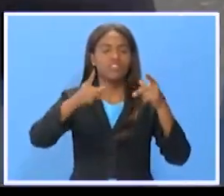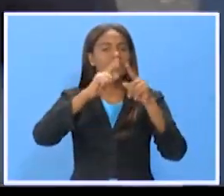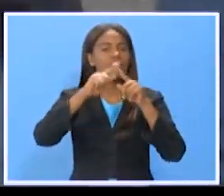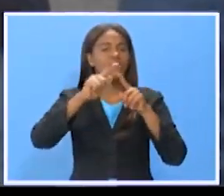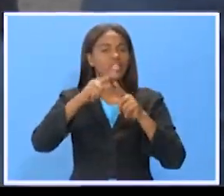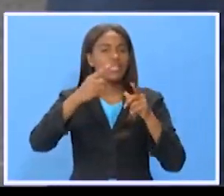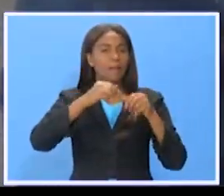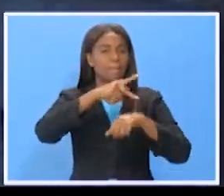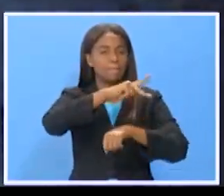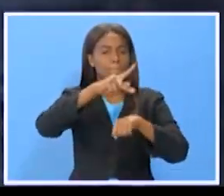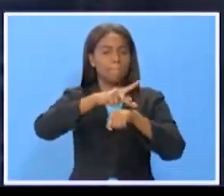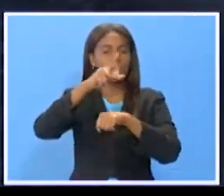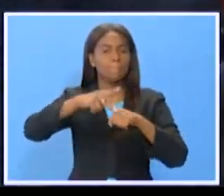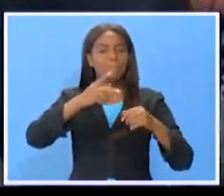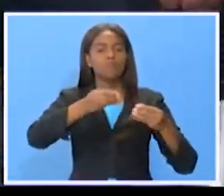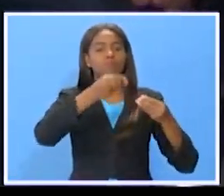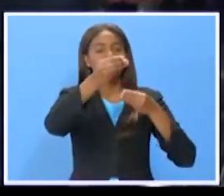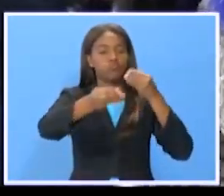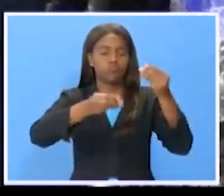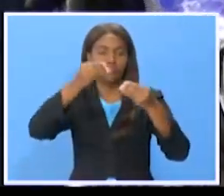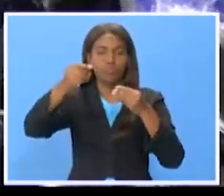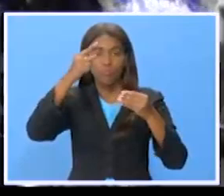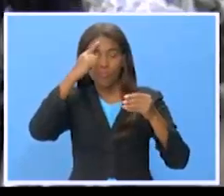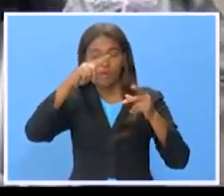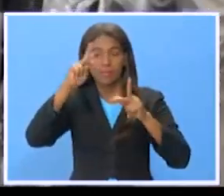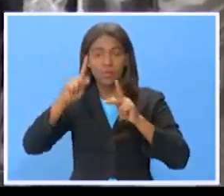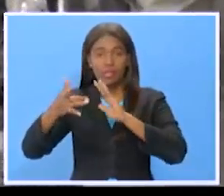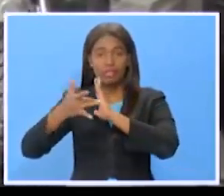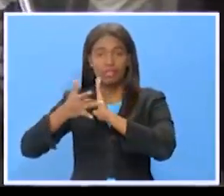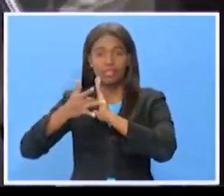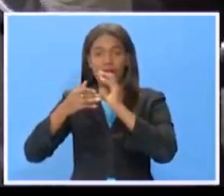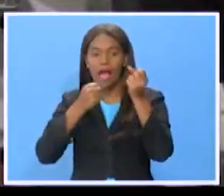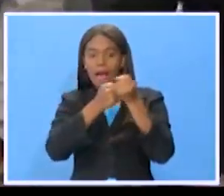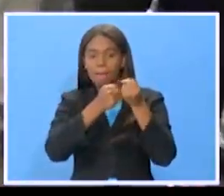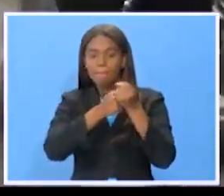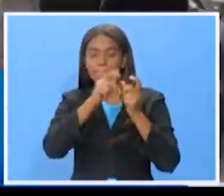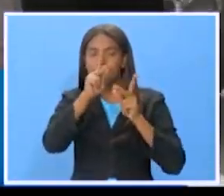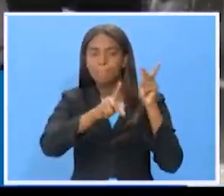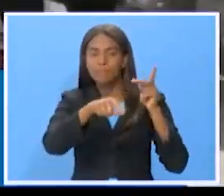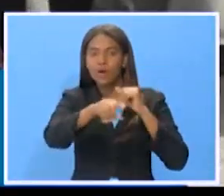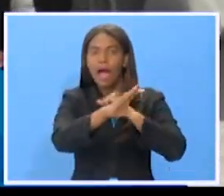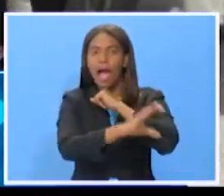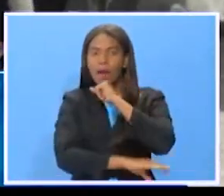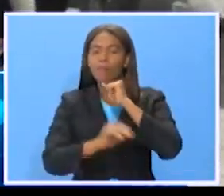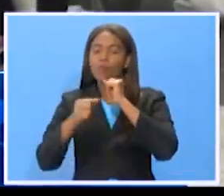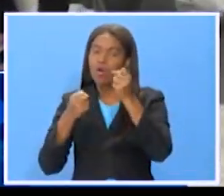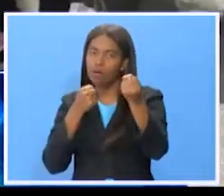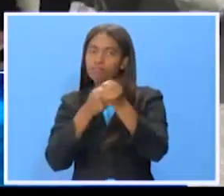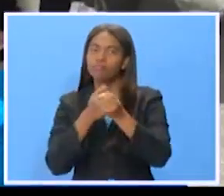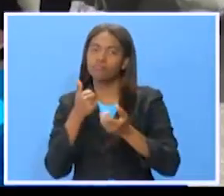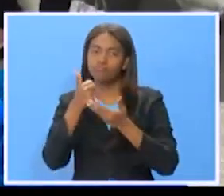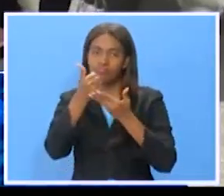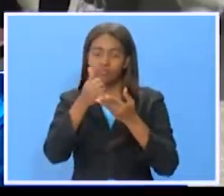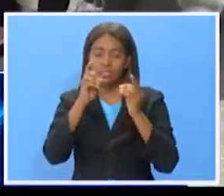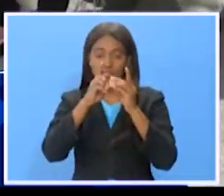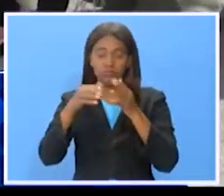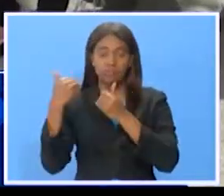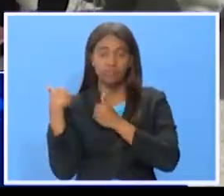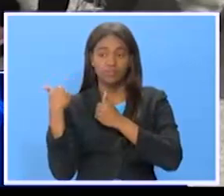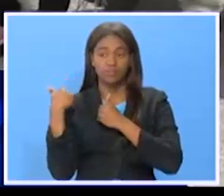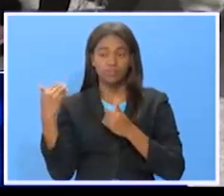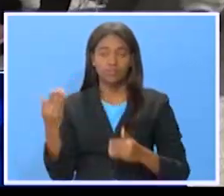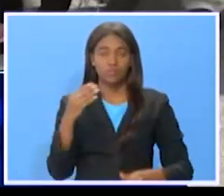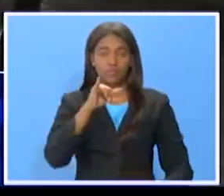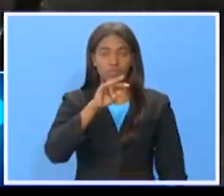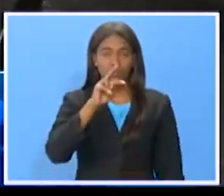el propósito de que los técnicos del organismo asistan a los productores ganaderos. El director general de la institución, Giovanni Molina, explicó que